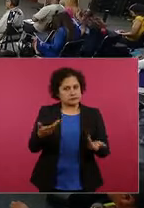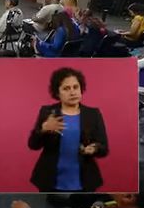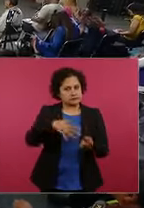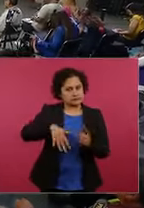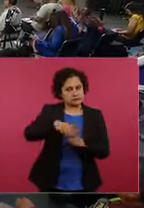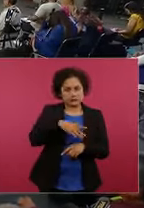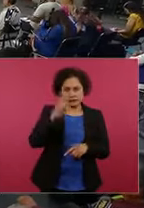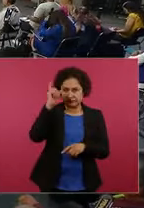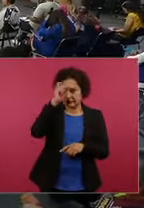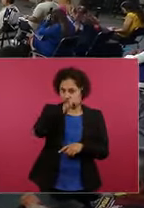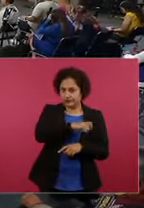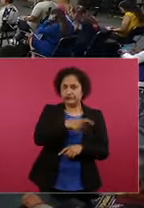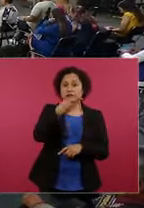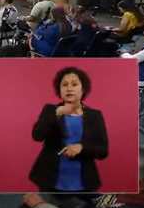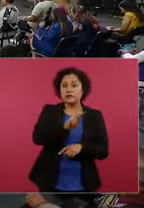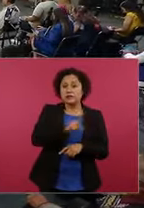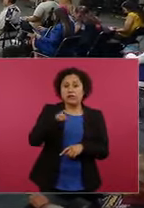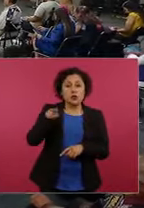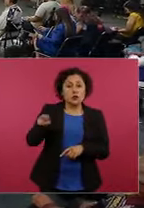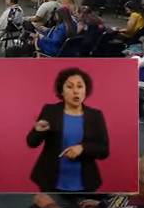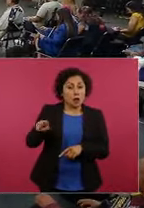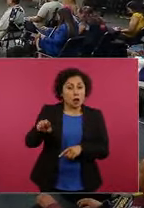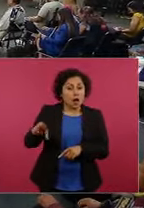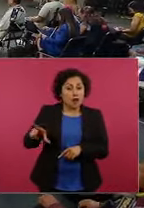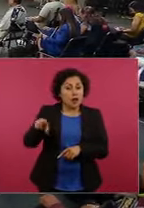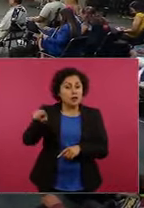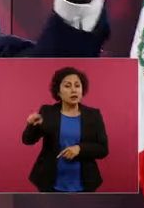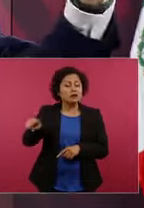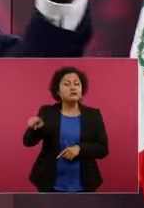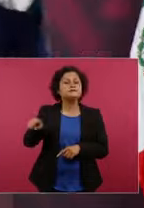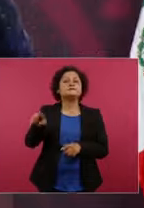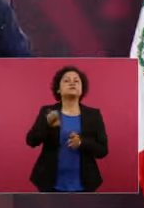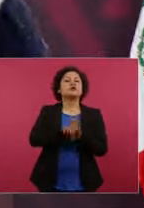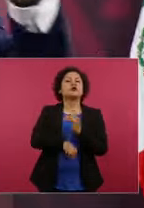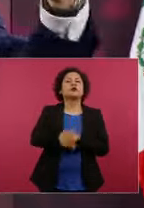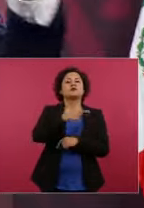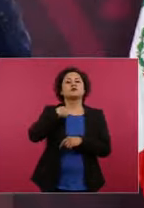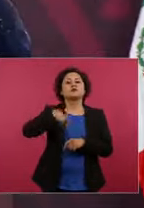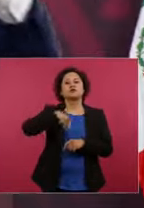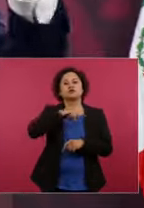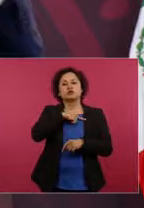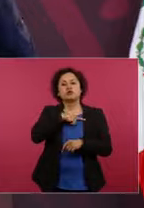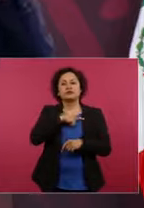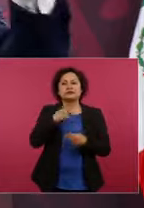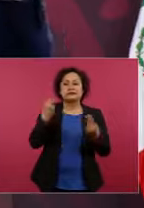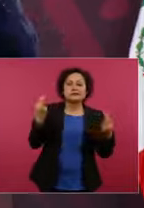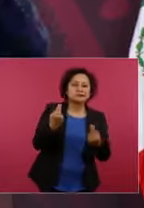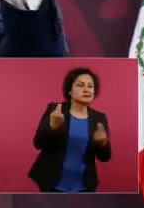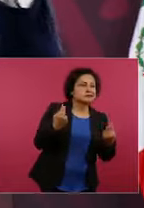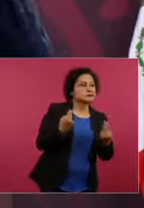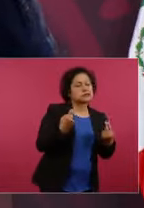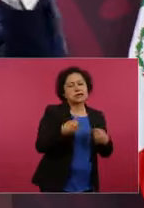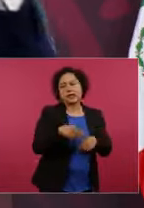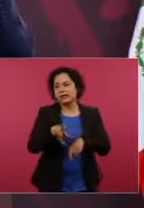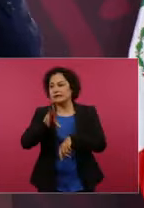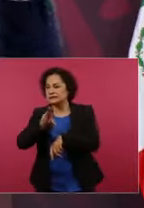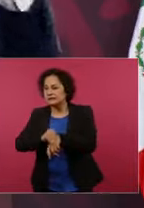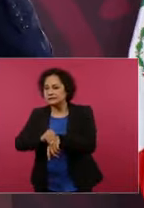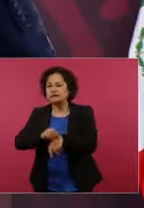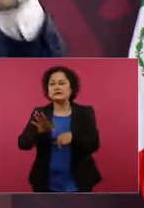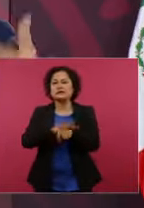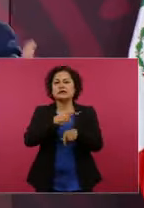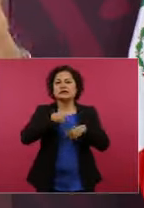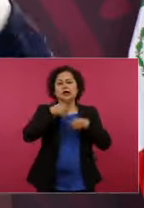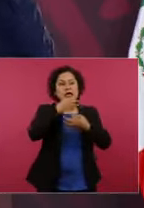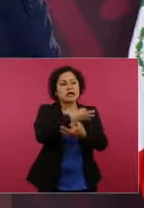cuando necesitábamos comunicarnos, porque estábamos convocando a una manifestación aquí al